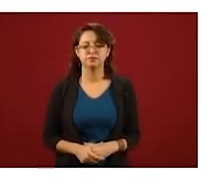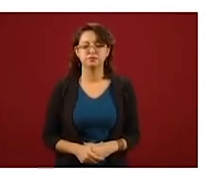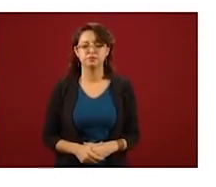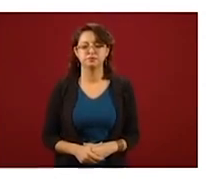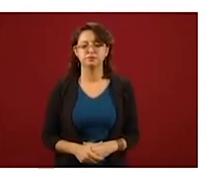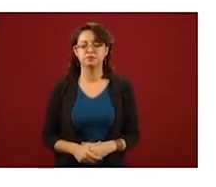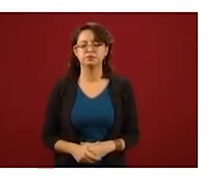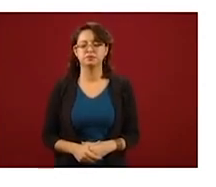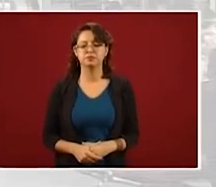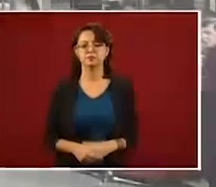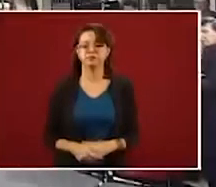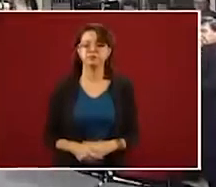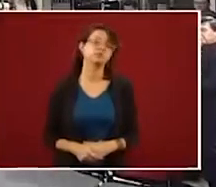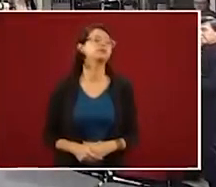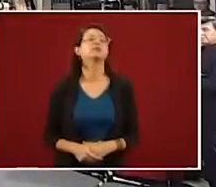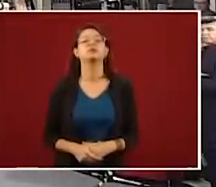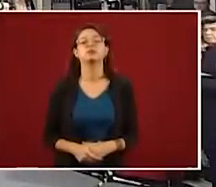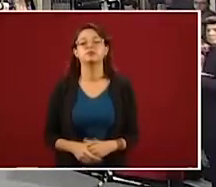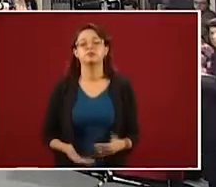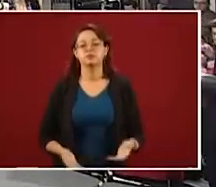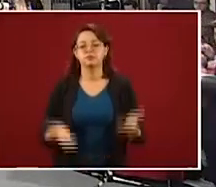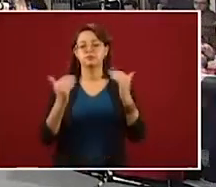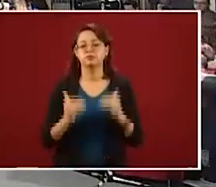Bueno, vamos a las preguntas.